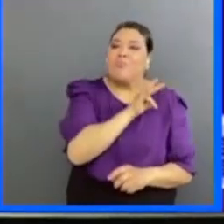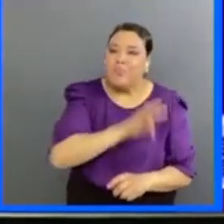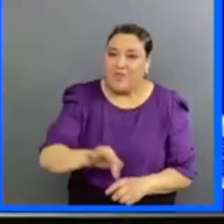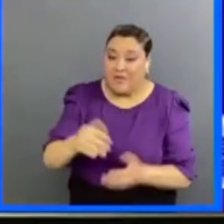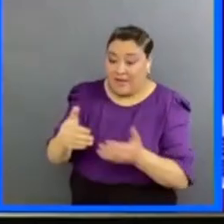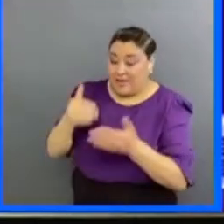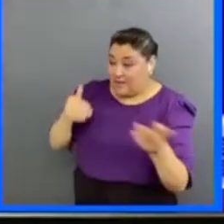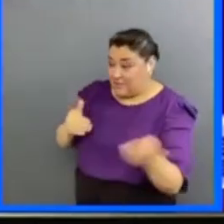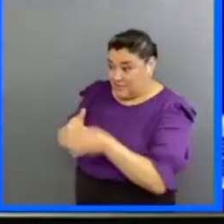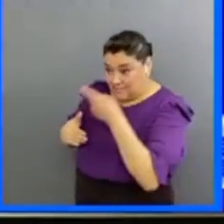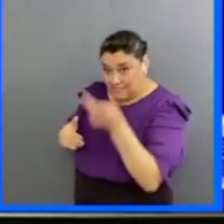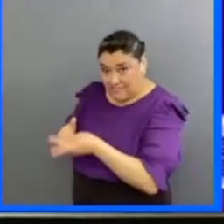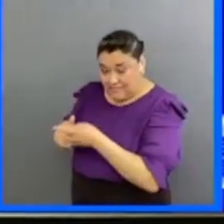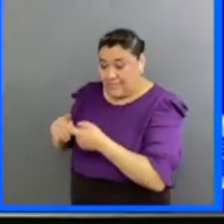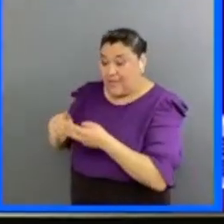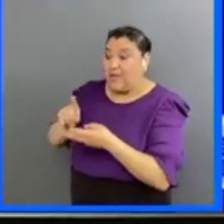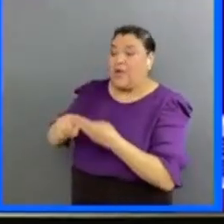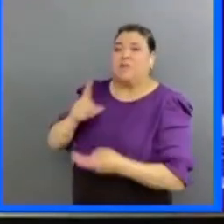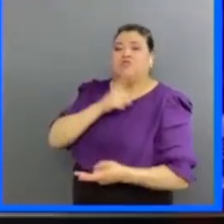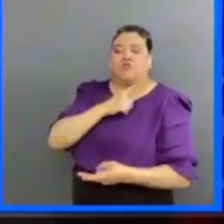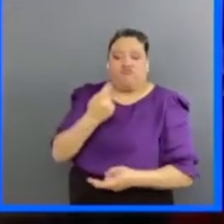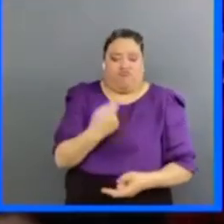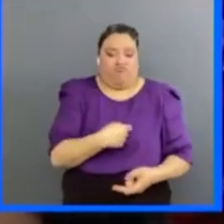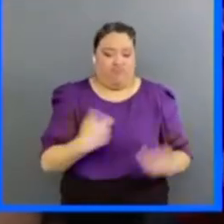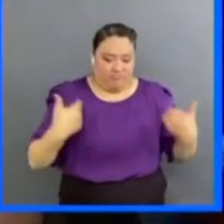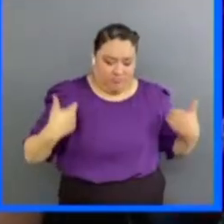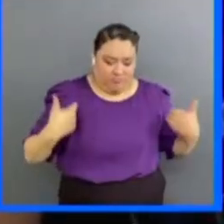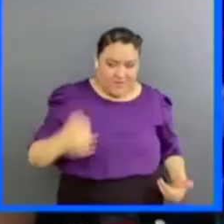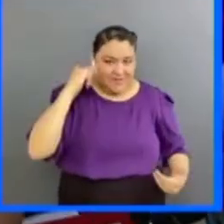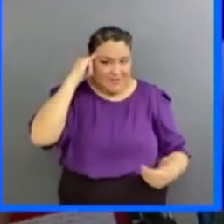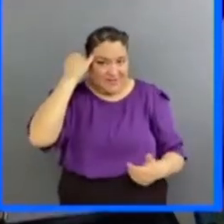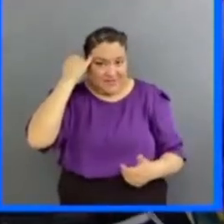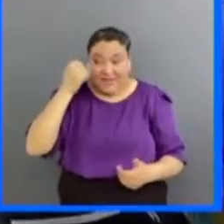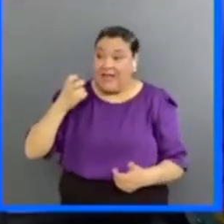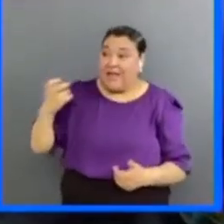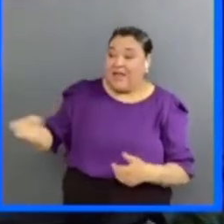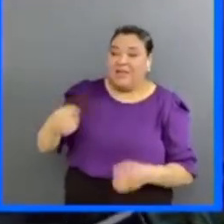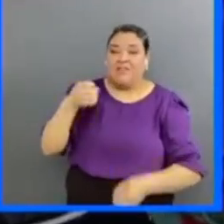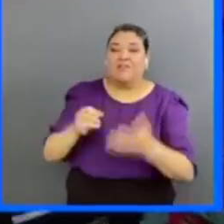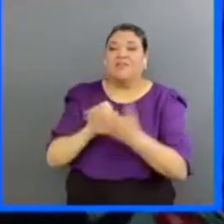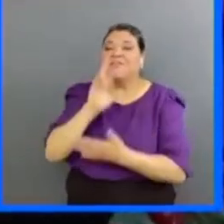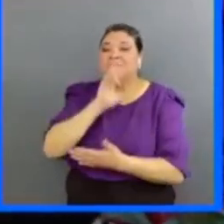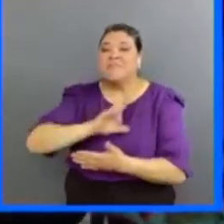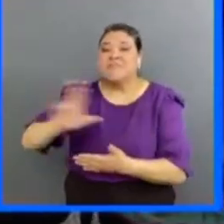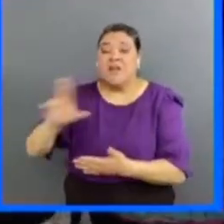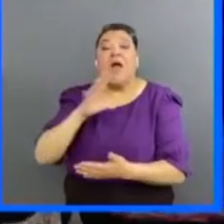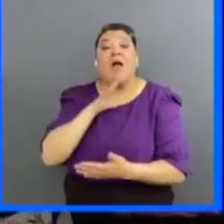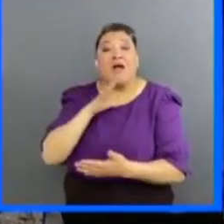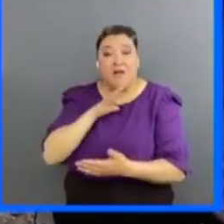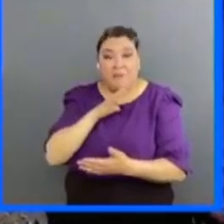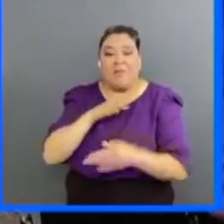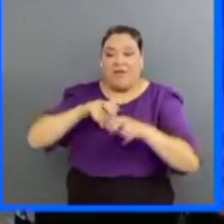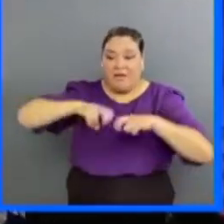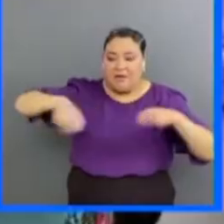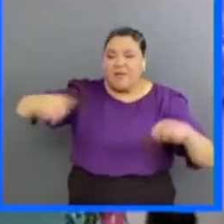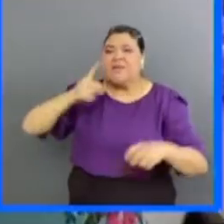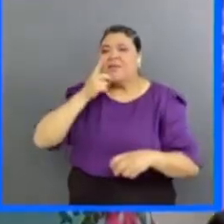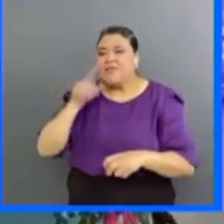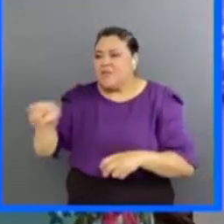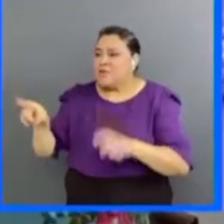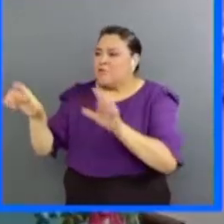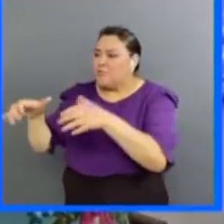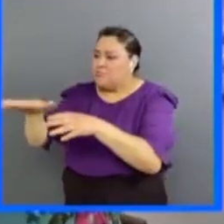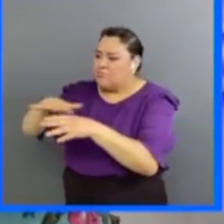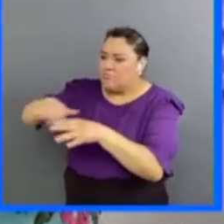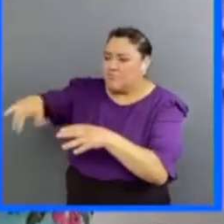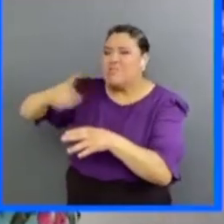la autoadscripción. Esto al resolver un amparo en el que hubo pronunciamientos por la prerrogativa de las comunidades para